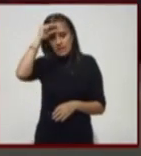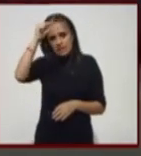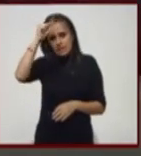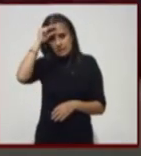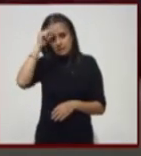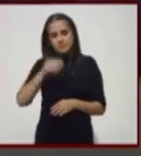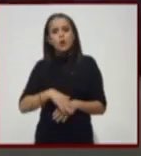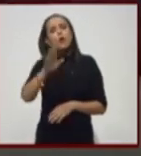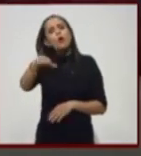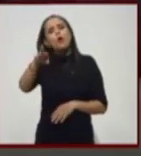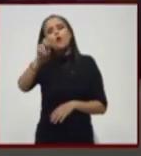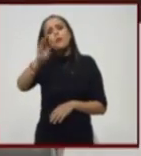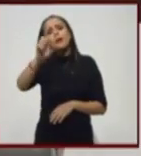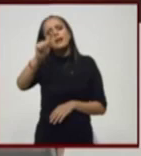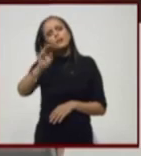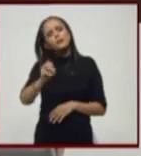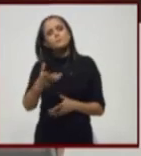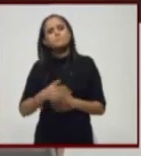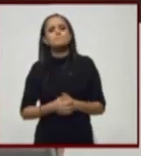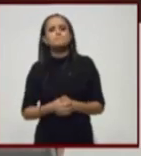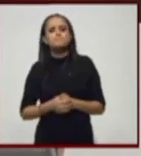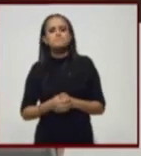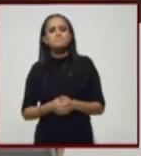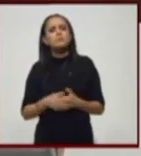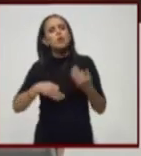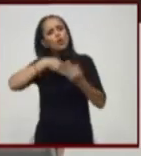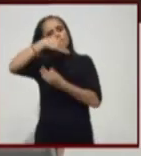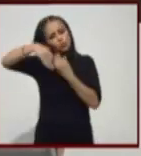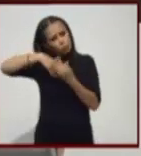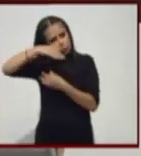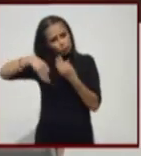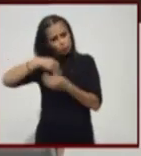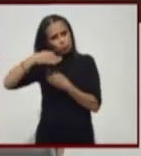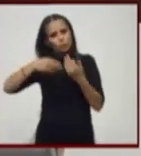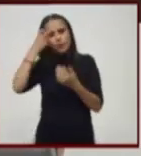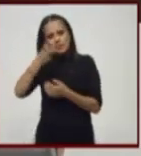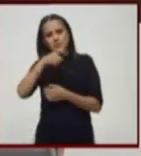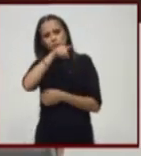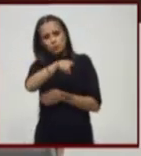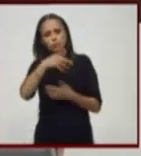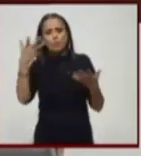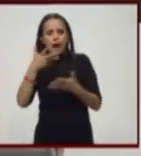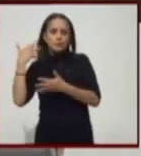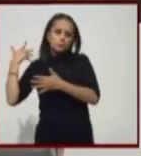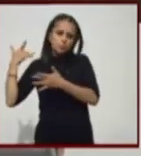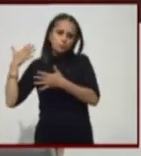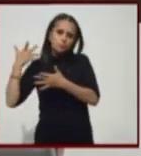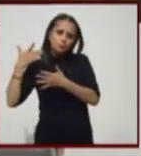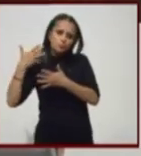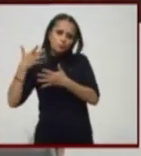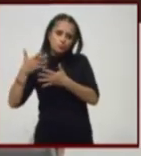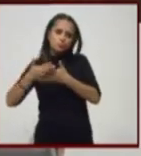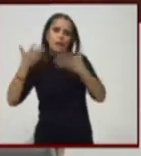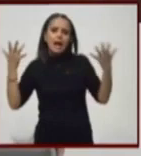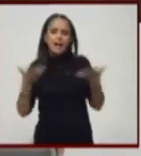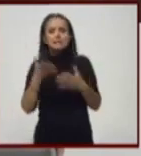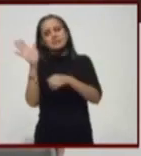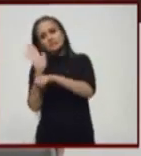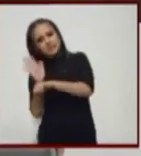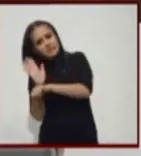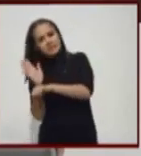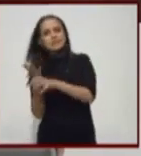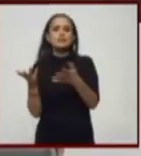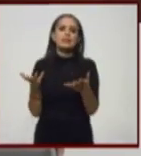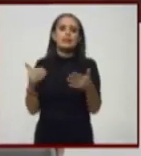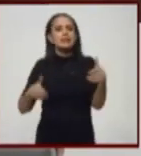cni roberto él en el este resto todos estos procesos de creación cinematográfica